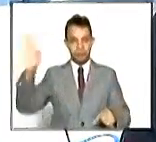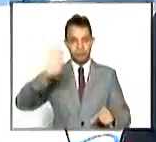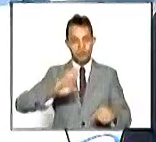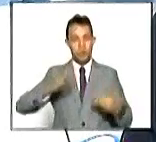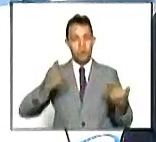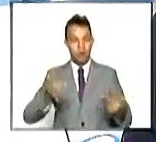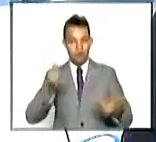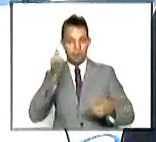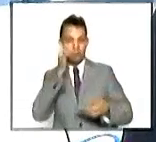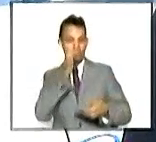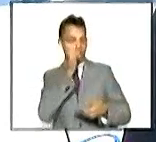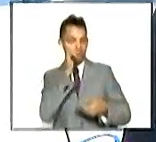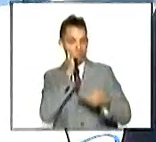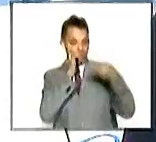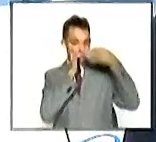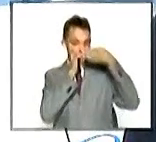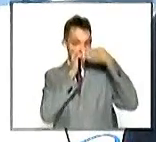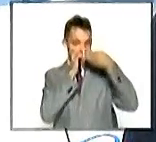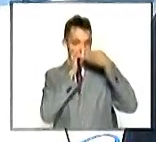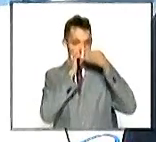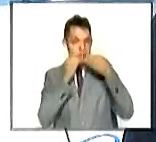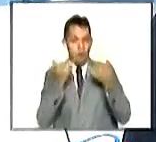el consultorio, un señor que fue a consulta